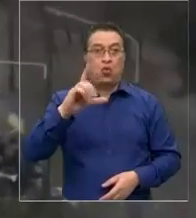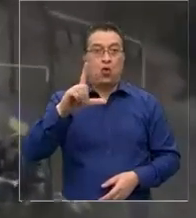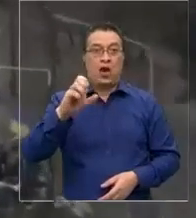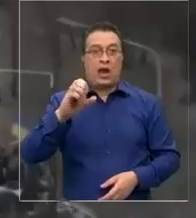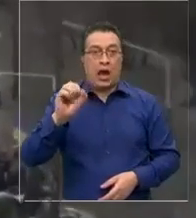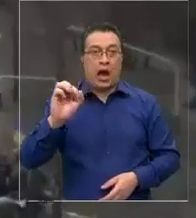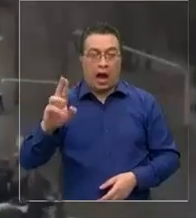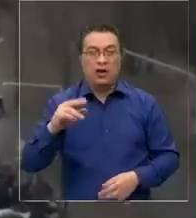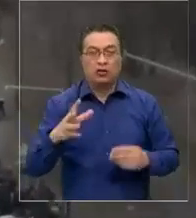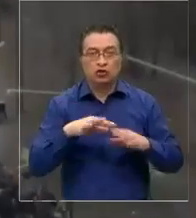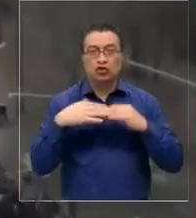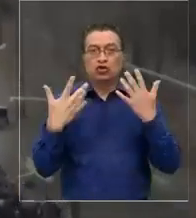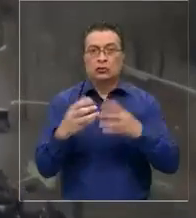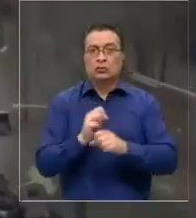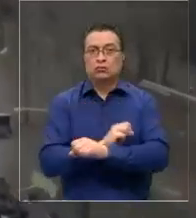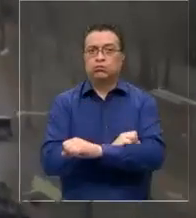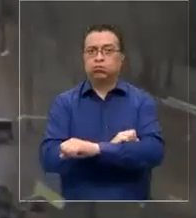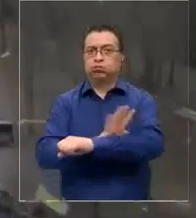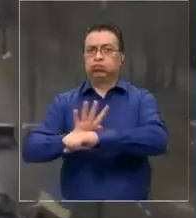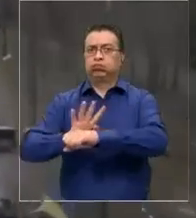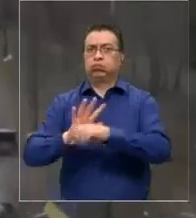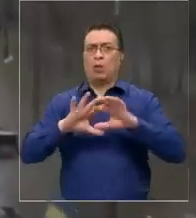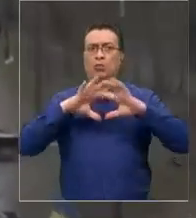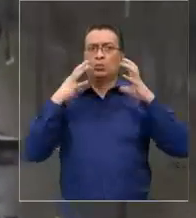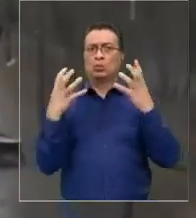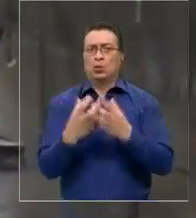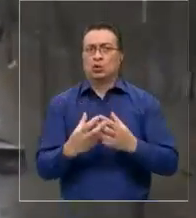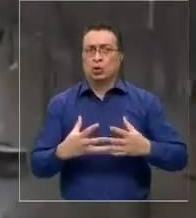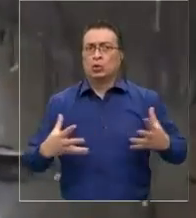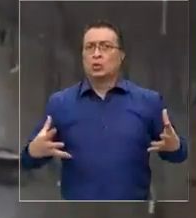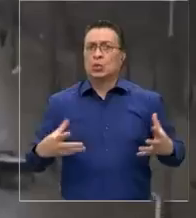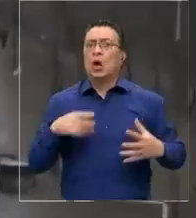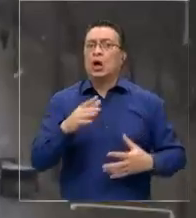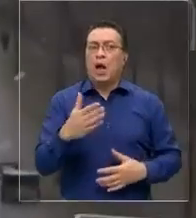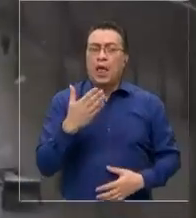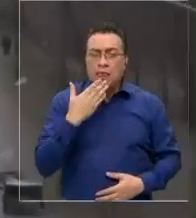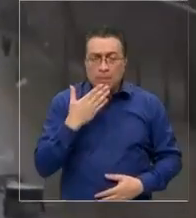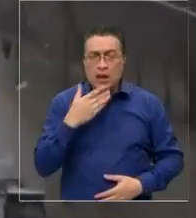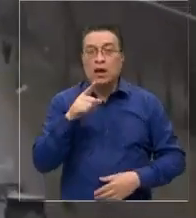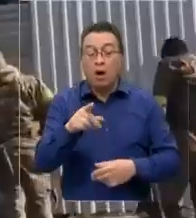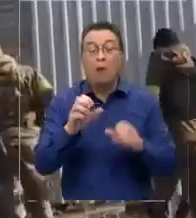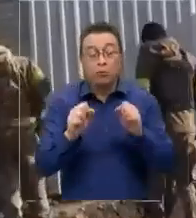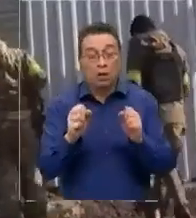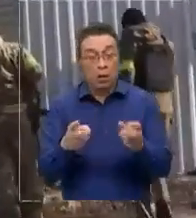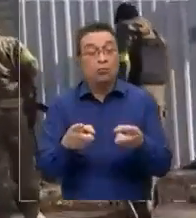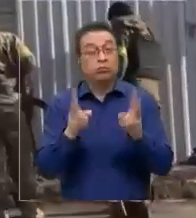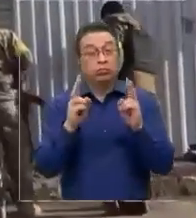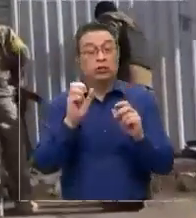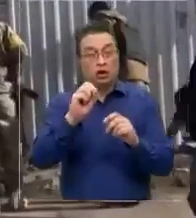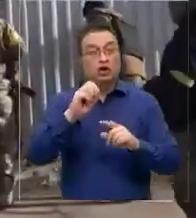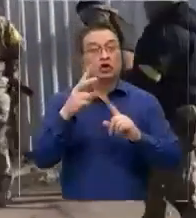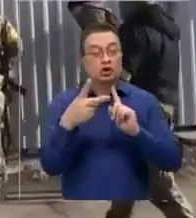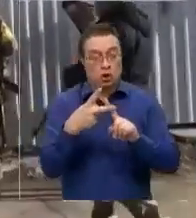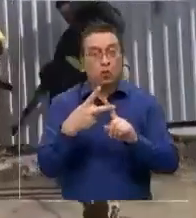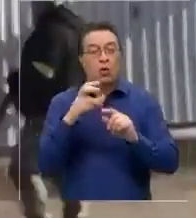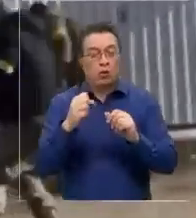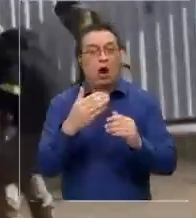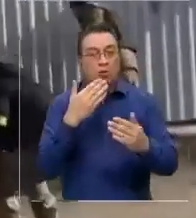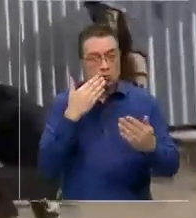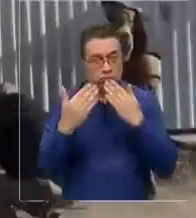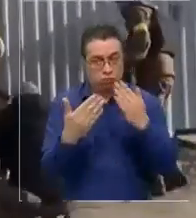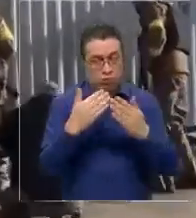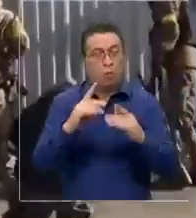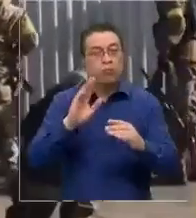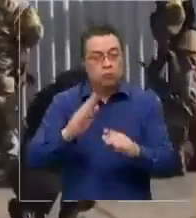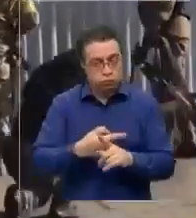eso, por cierto, provocó un estremecimiento en todo el mundo. Pero al mismo tiempo también se reabrió la posibilidad de retomar una segunda ronda de conversaciones,